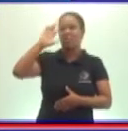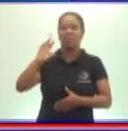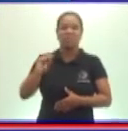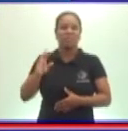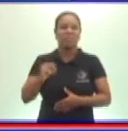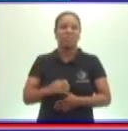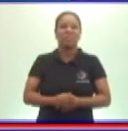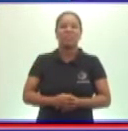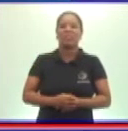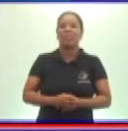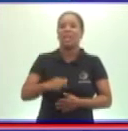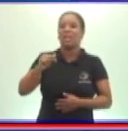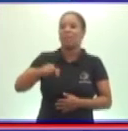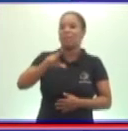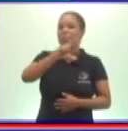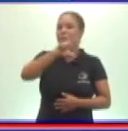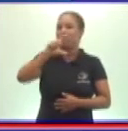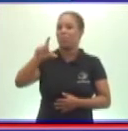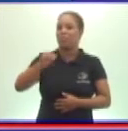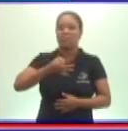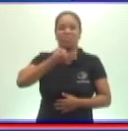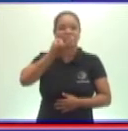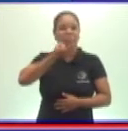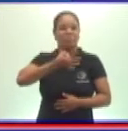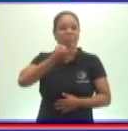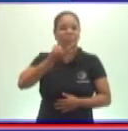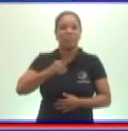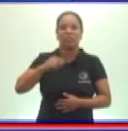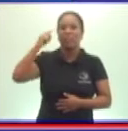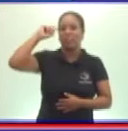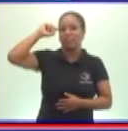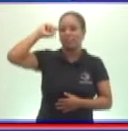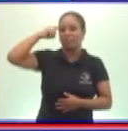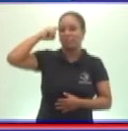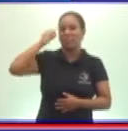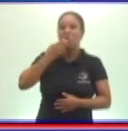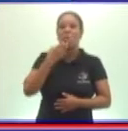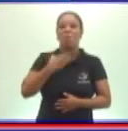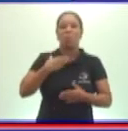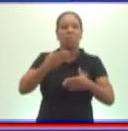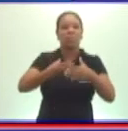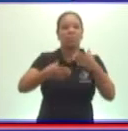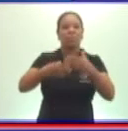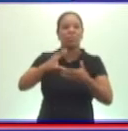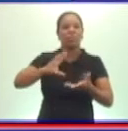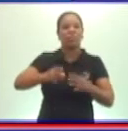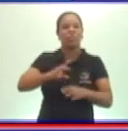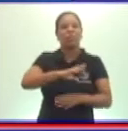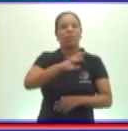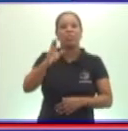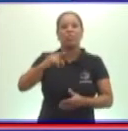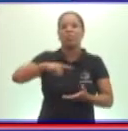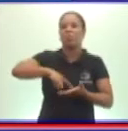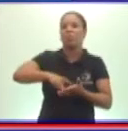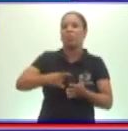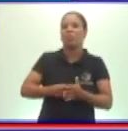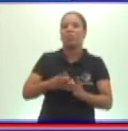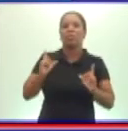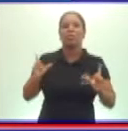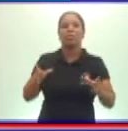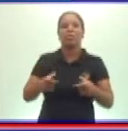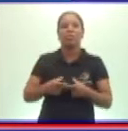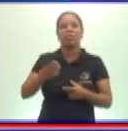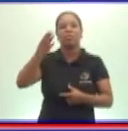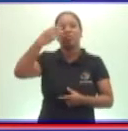es una teoría que expresa la concepción de cómo construir de manera revolucionaria un proyecto político en Cuba. En